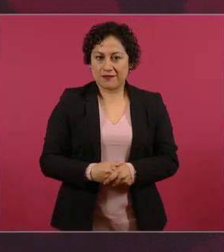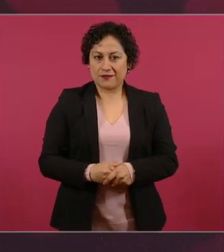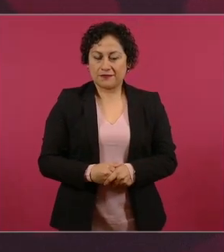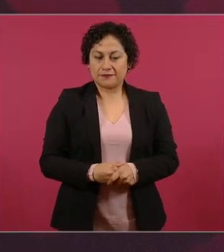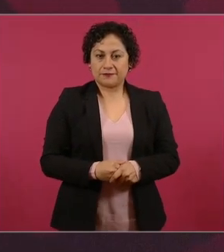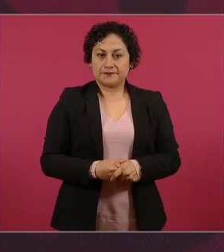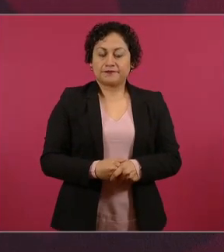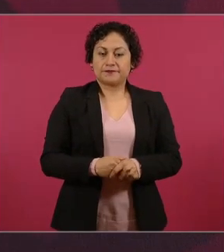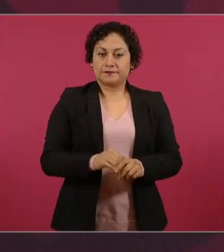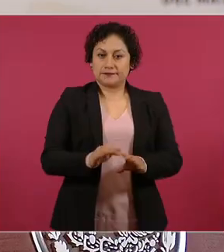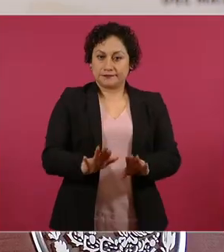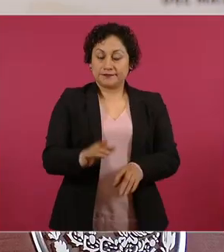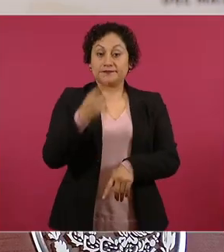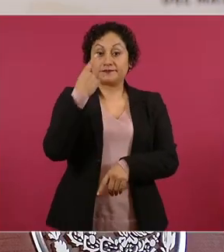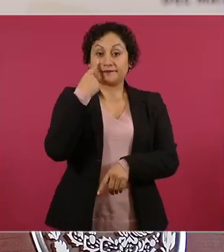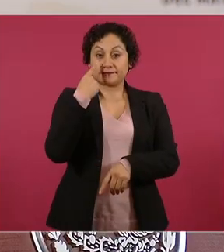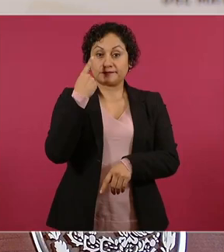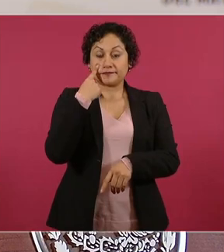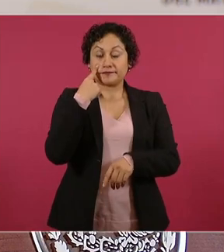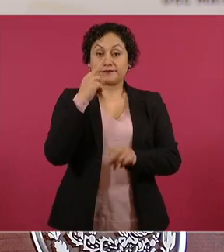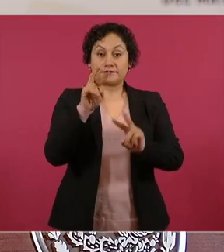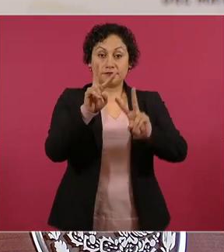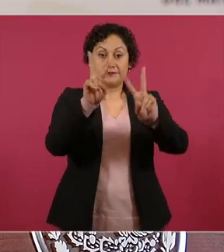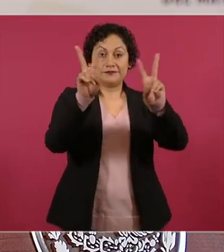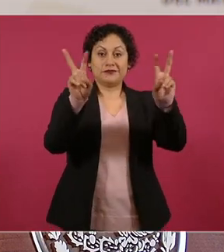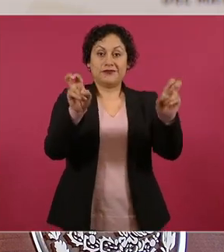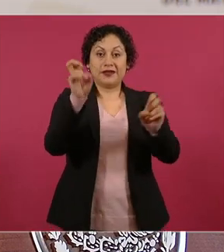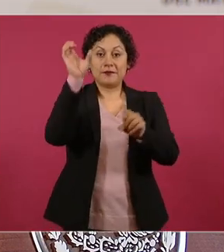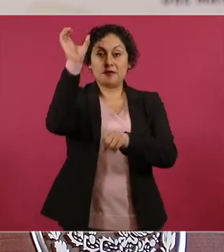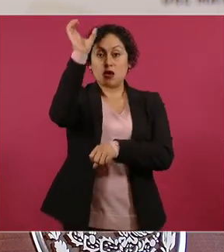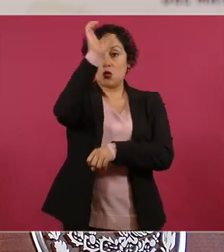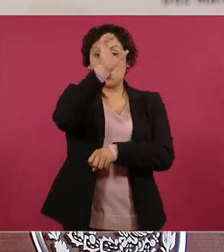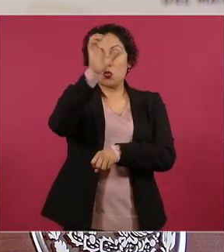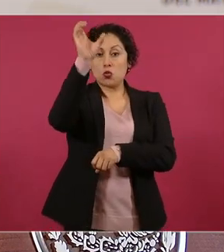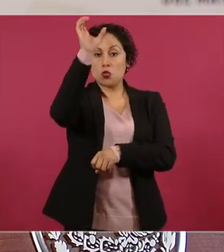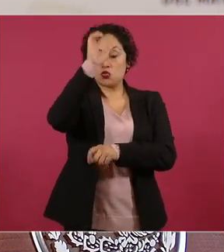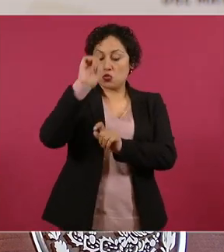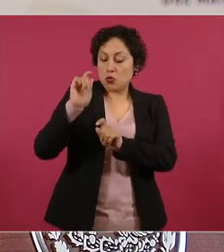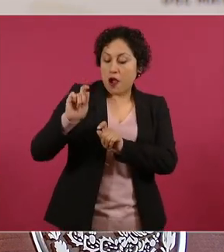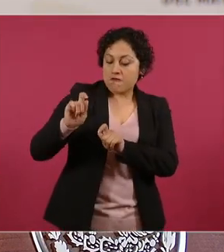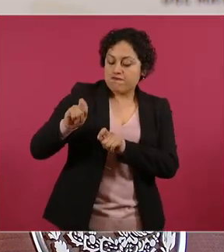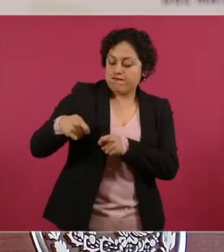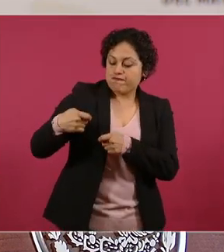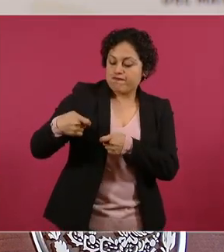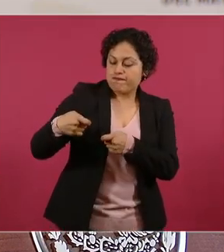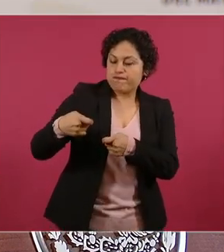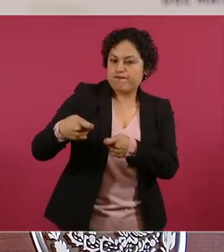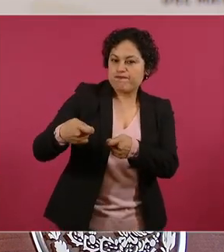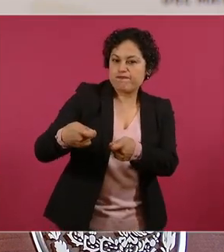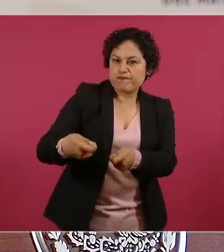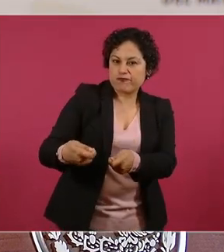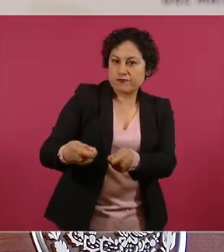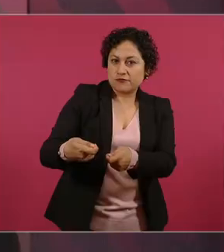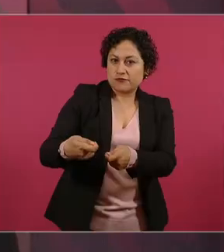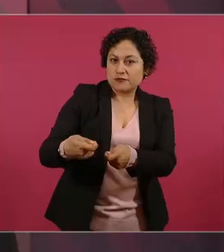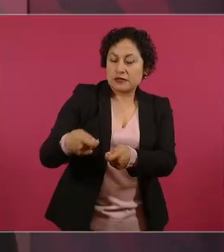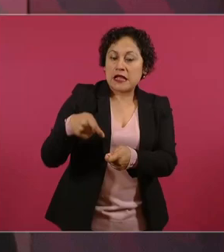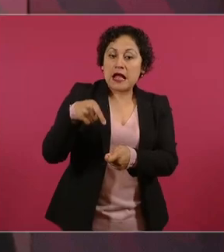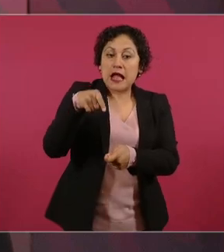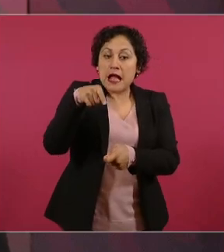más cultura prehispánica, donde se mantienen más las tradiciones, las costumbres, menos